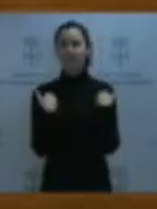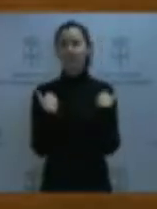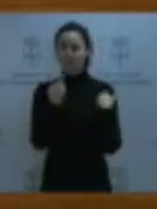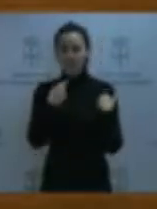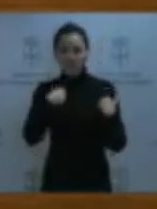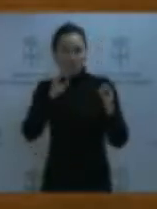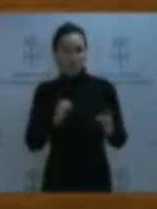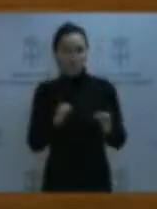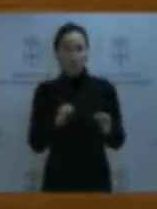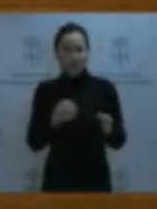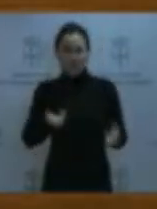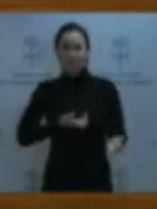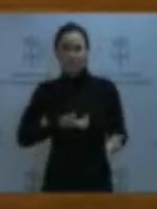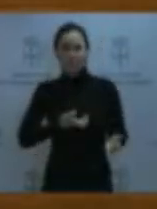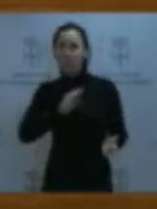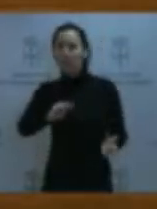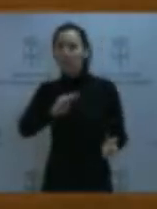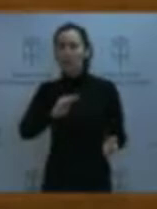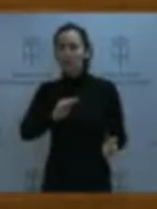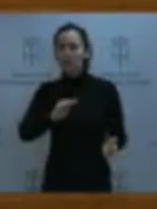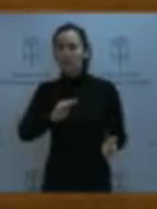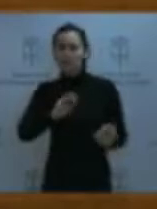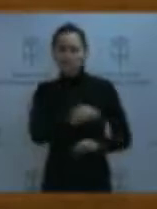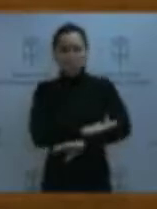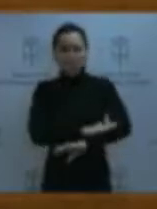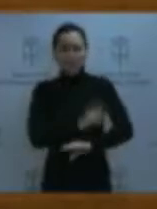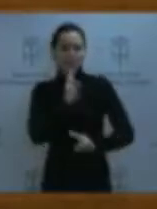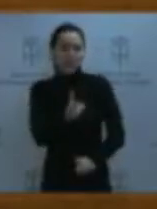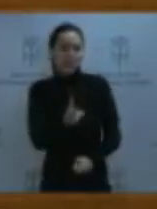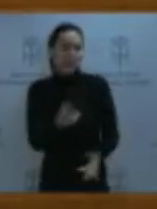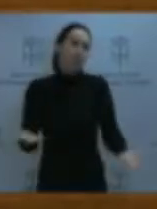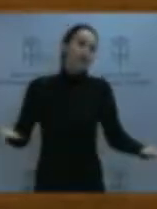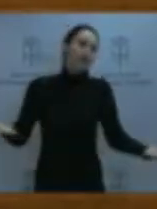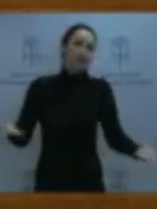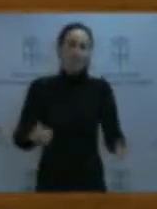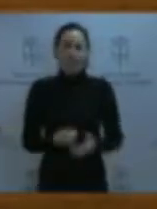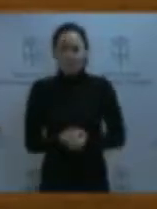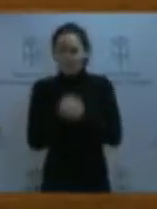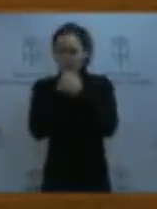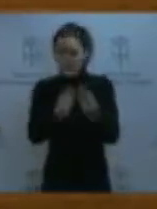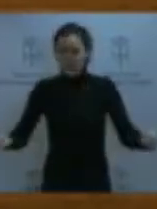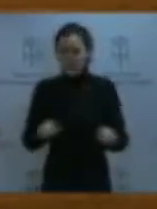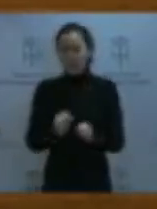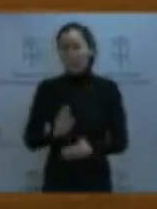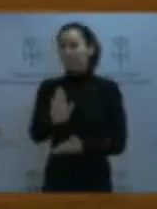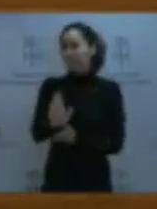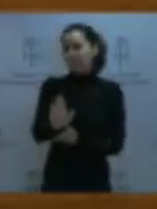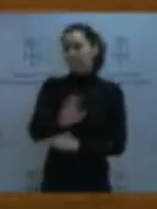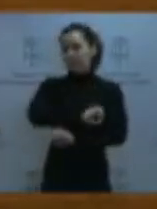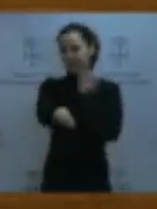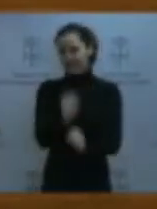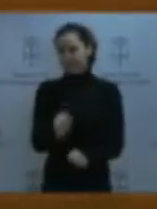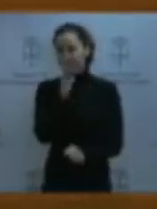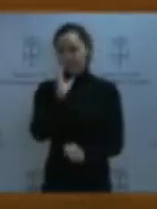a la demanda de los ayuntamientos. Claro, es que hay ayuntamiento que no tiene la capacidad de poner sobre la mesa el recurso, ni se le ocurre ofrecerlo por los palos que le